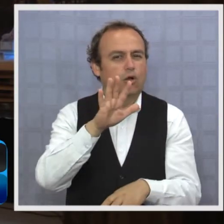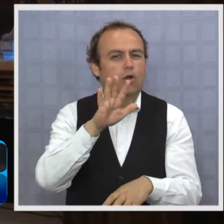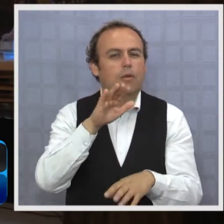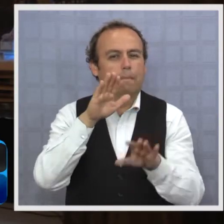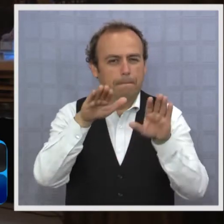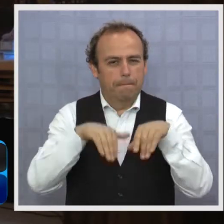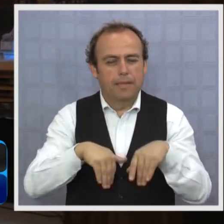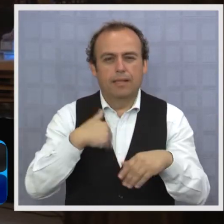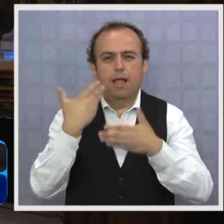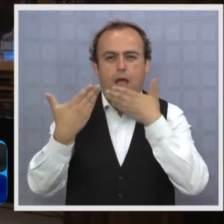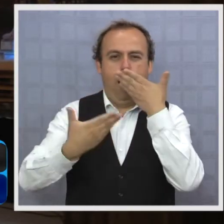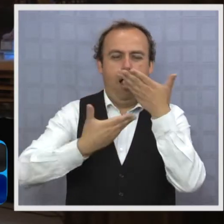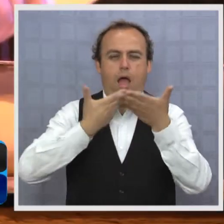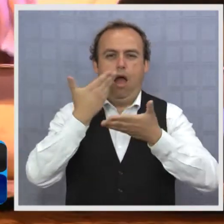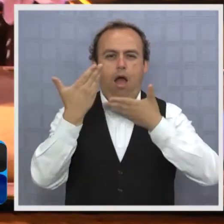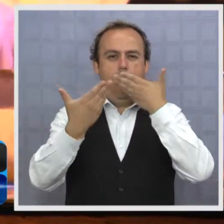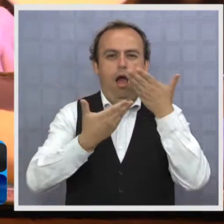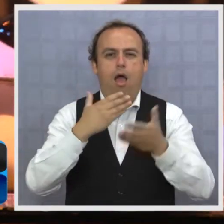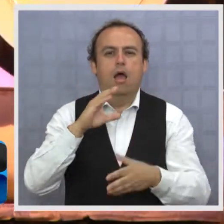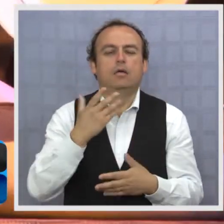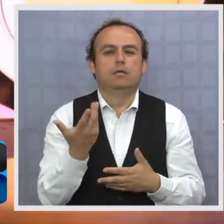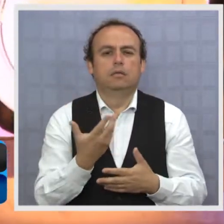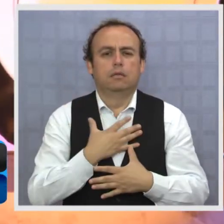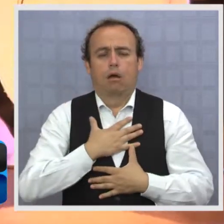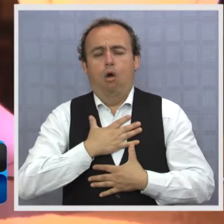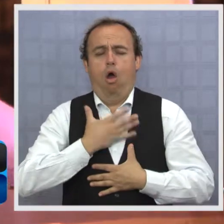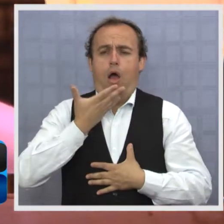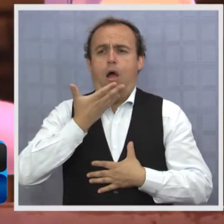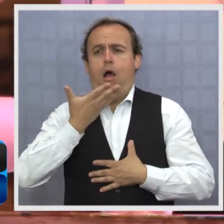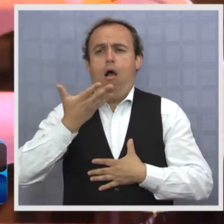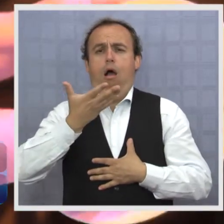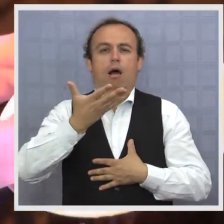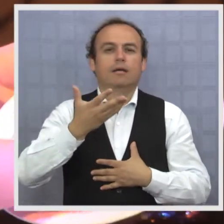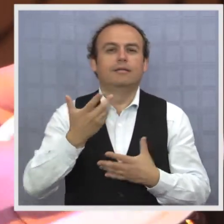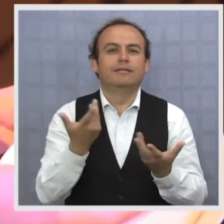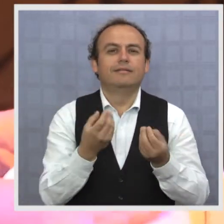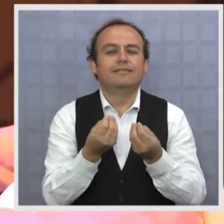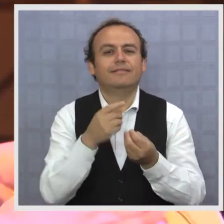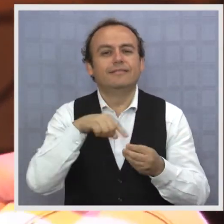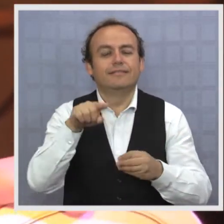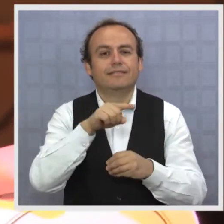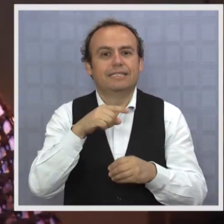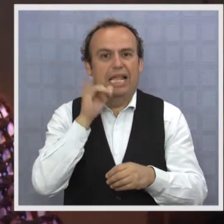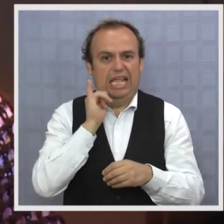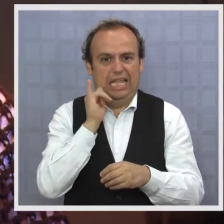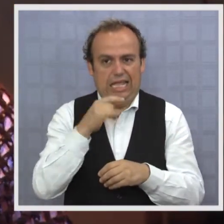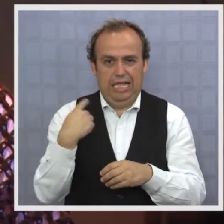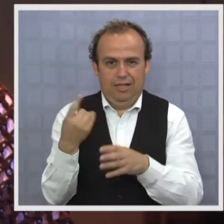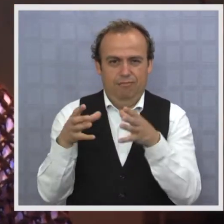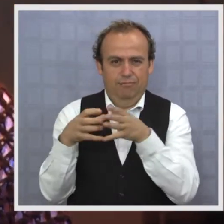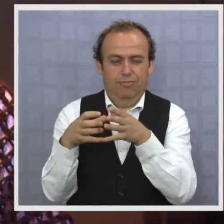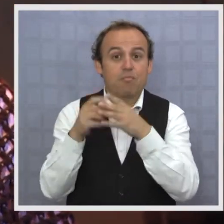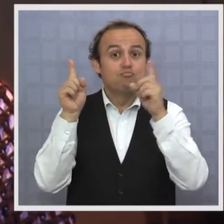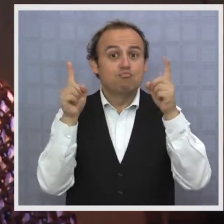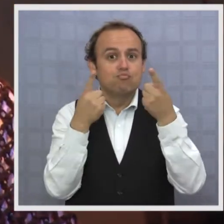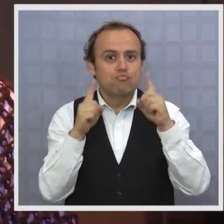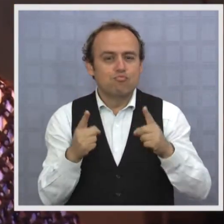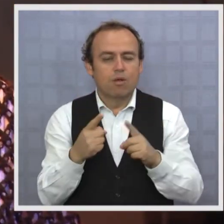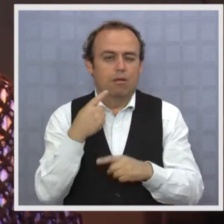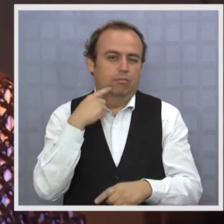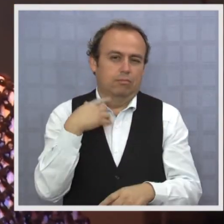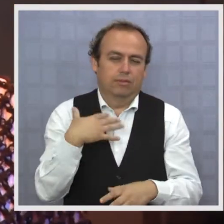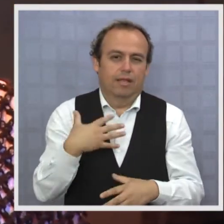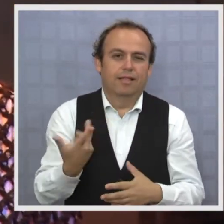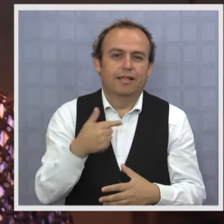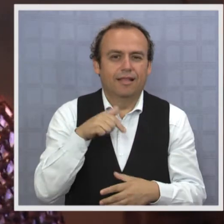misma ópera Caballería, en un esfuerzo que nos involucró exclusivamente a los iquiqueños. La música, factor